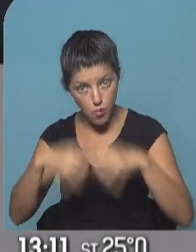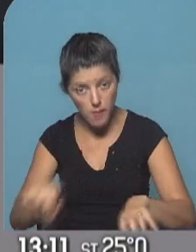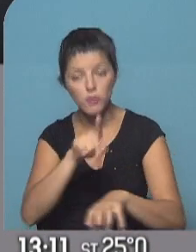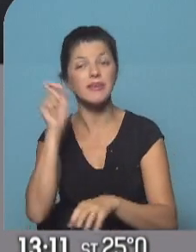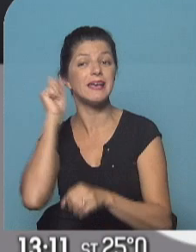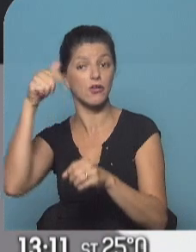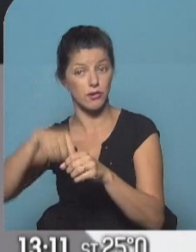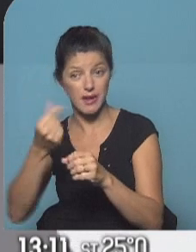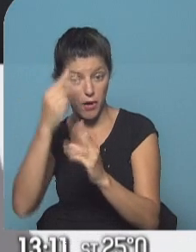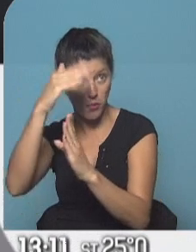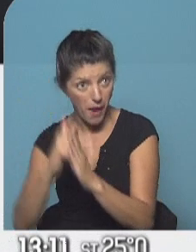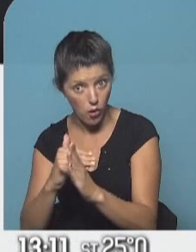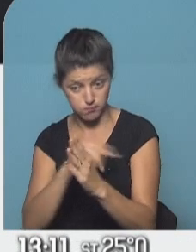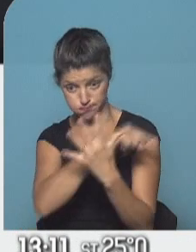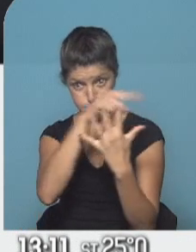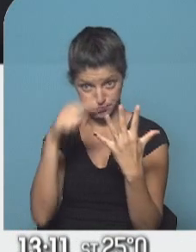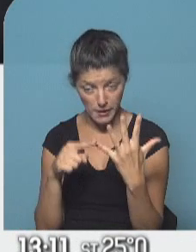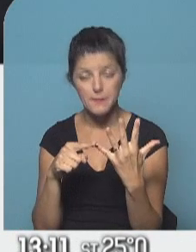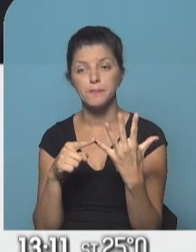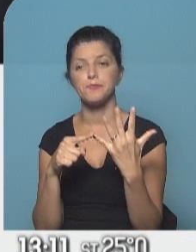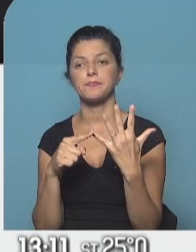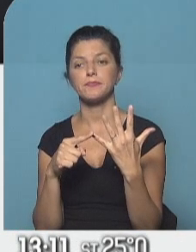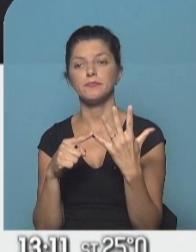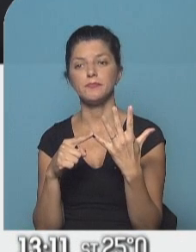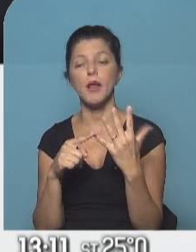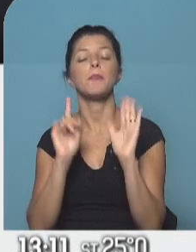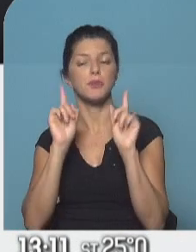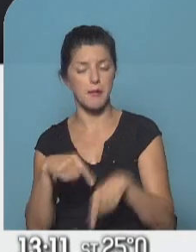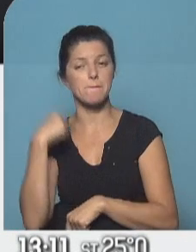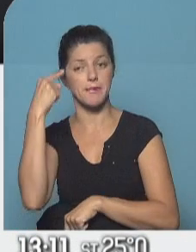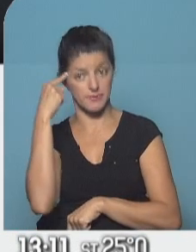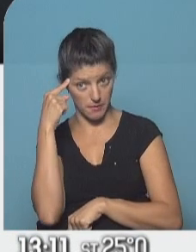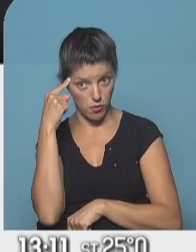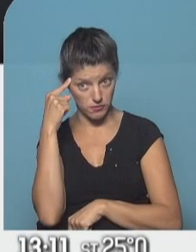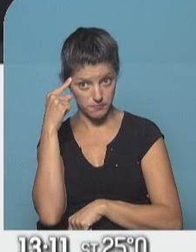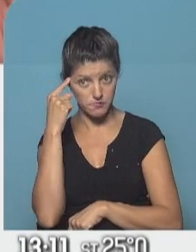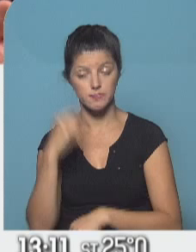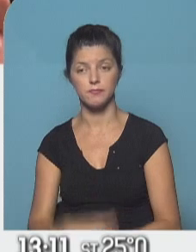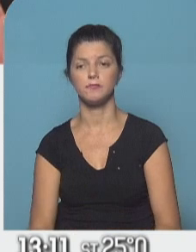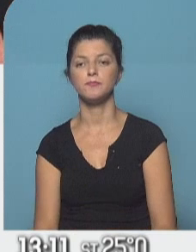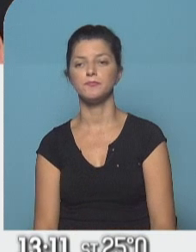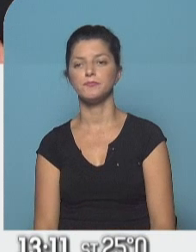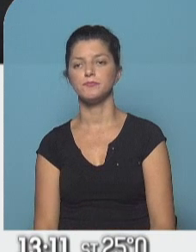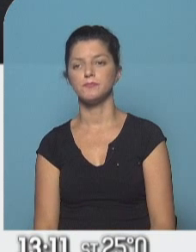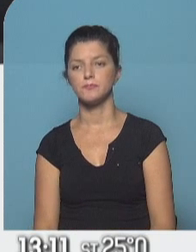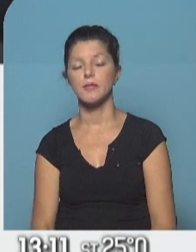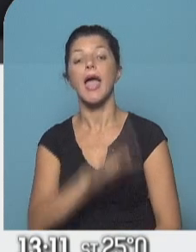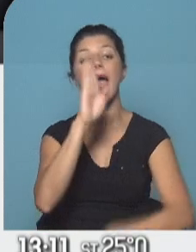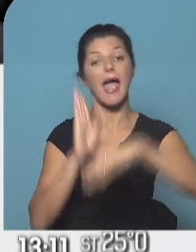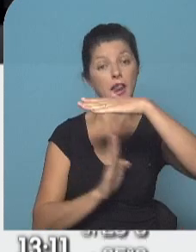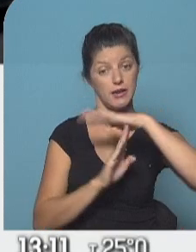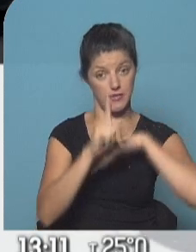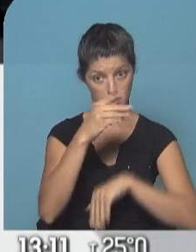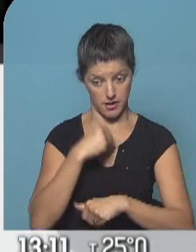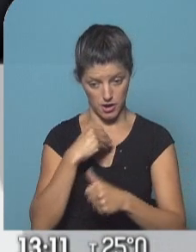Pero tampoco, digamos, escapa el contexto, que es lo que critican, tanto del líder espiritual